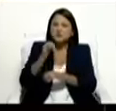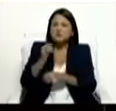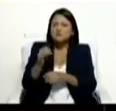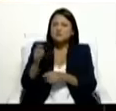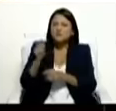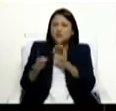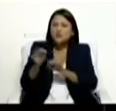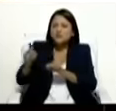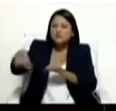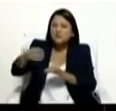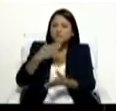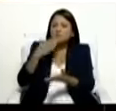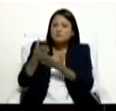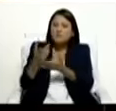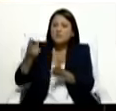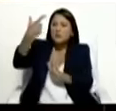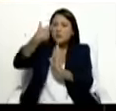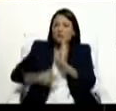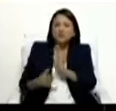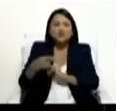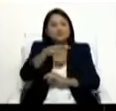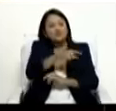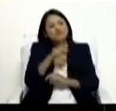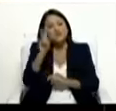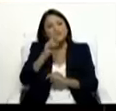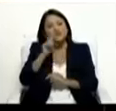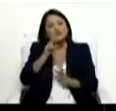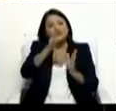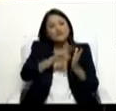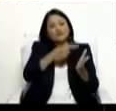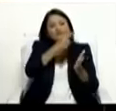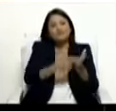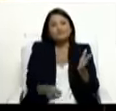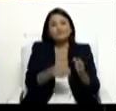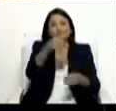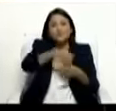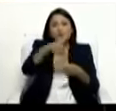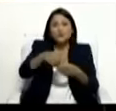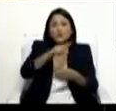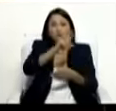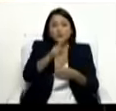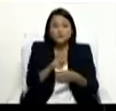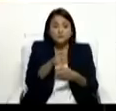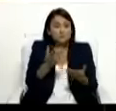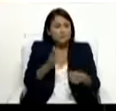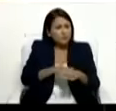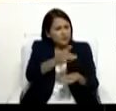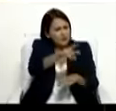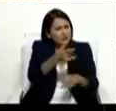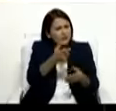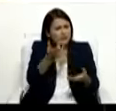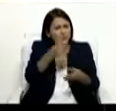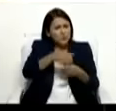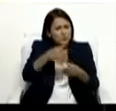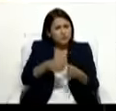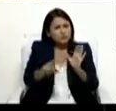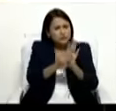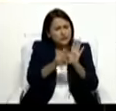extranjero para solicitar que se elimine un evento electoral ya debida y legalmente convocado